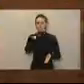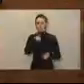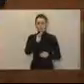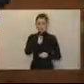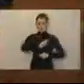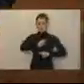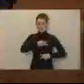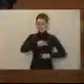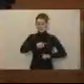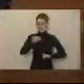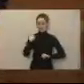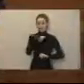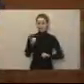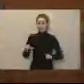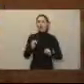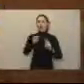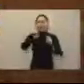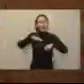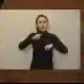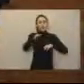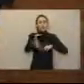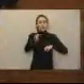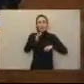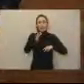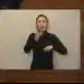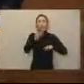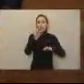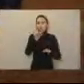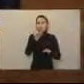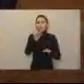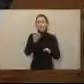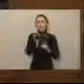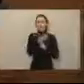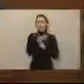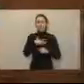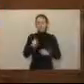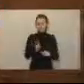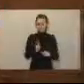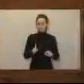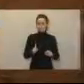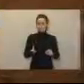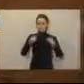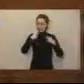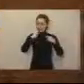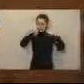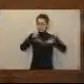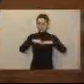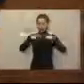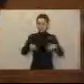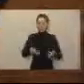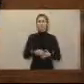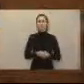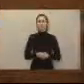semana pasada, haya reconocido que no envía deliberadamente la información, y así lo hizo en esta Cámara, ¿no?